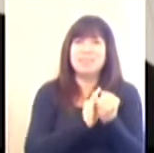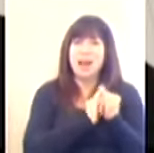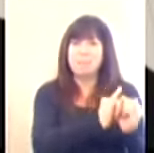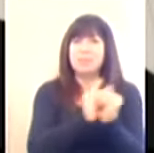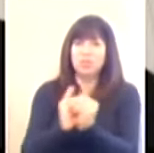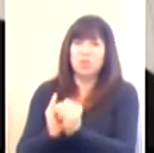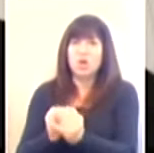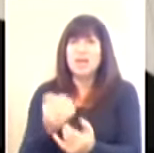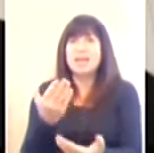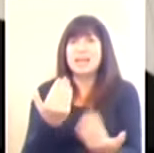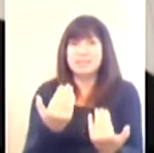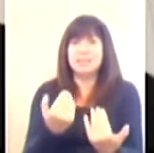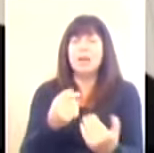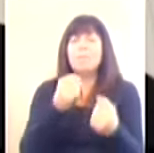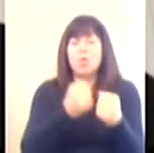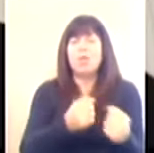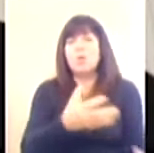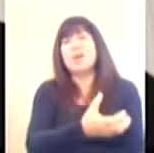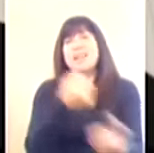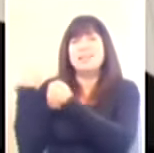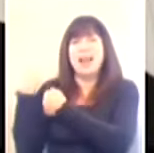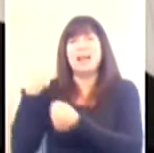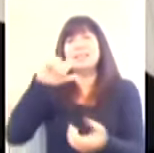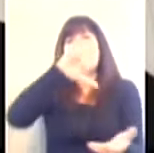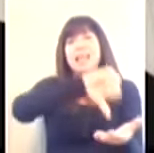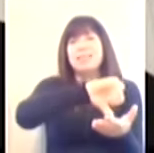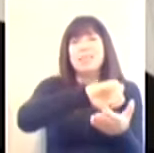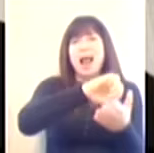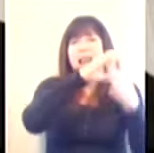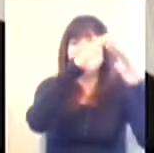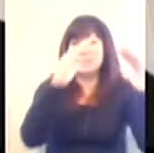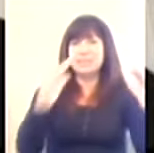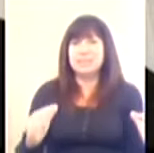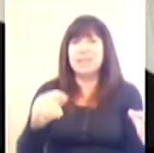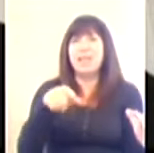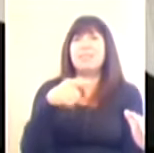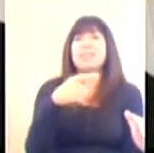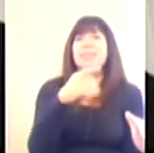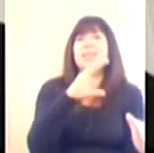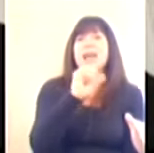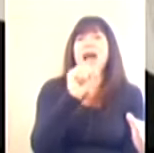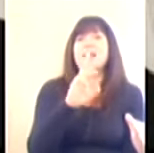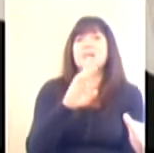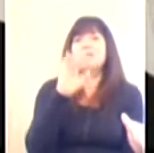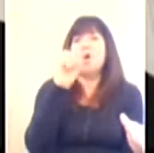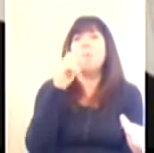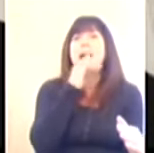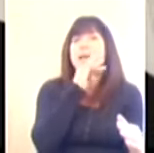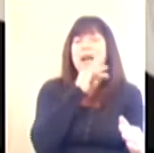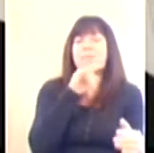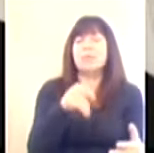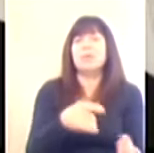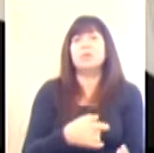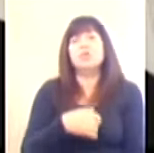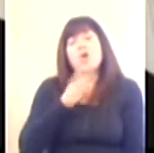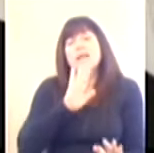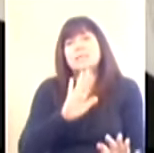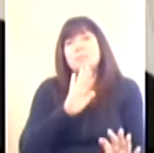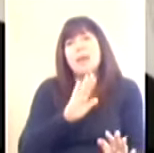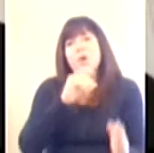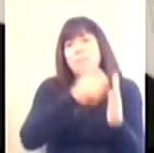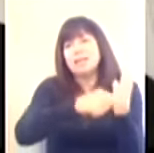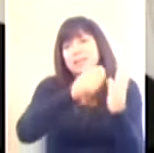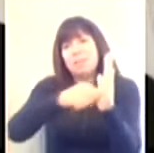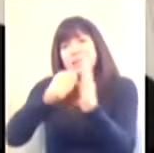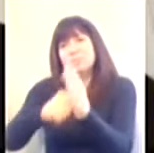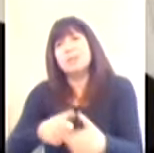poder retirar las centrales a carbón antes. Yo veo muy buena disposición en las compañías para hacer eso, y espero que en los meses que vengan podamos tener buenas